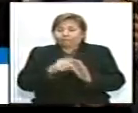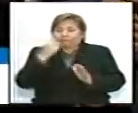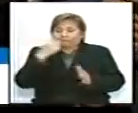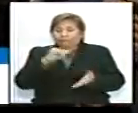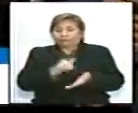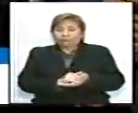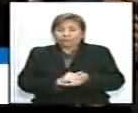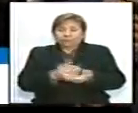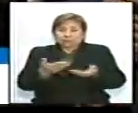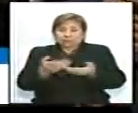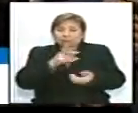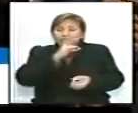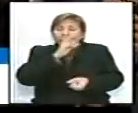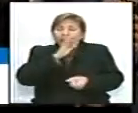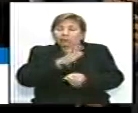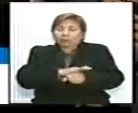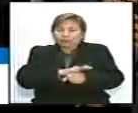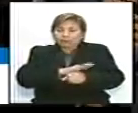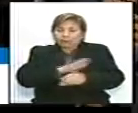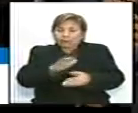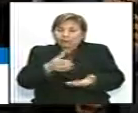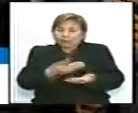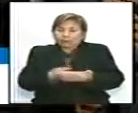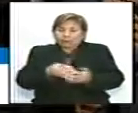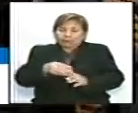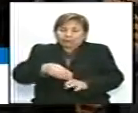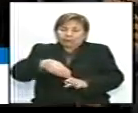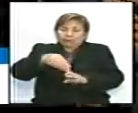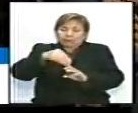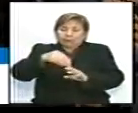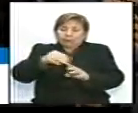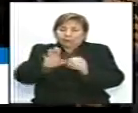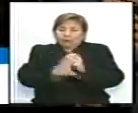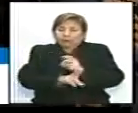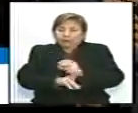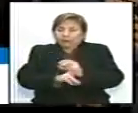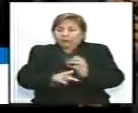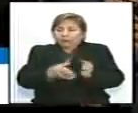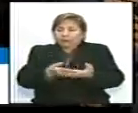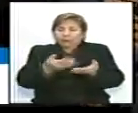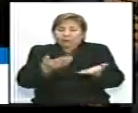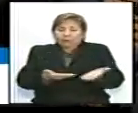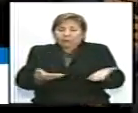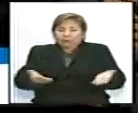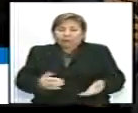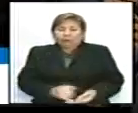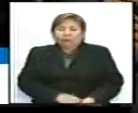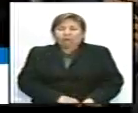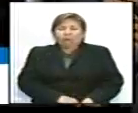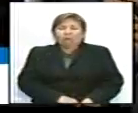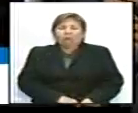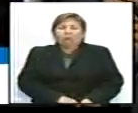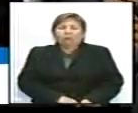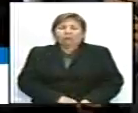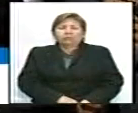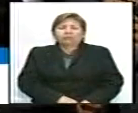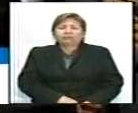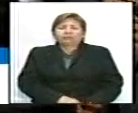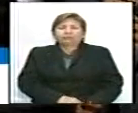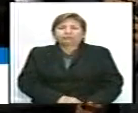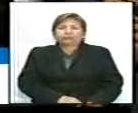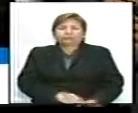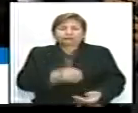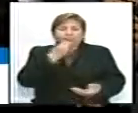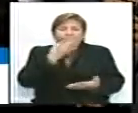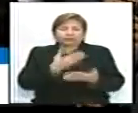pueda cumplir con su labor de control, especialmente el control preventivo, el control concurrente, que son las